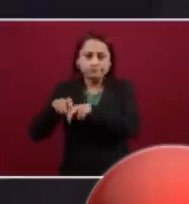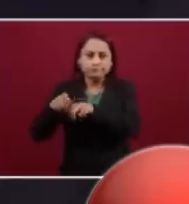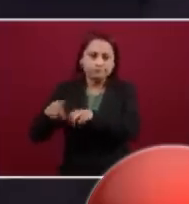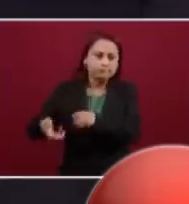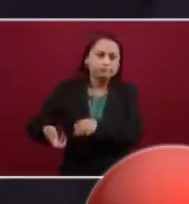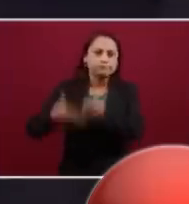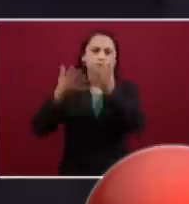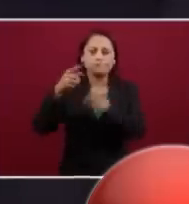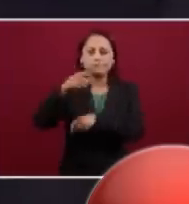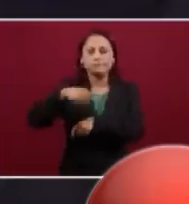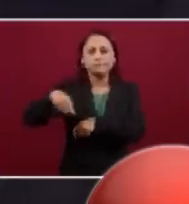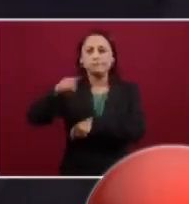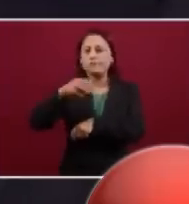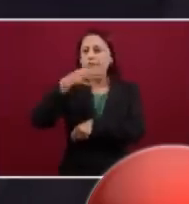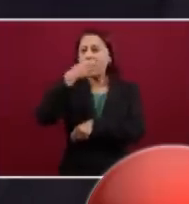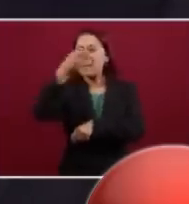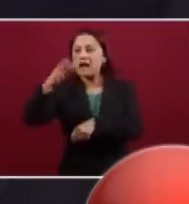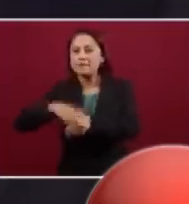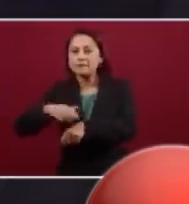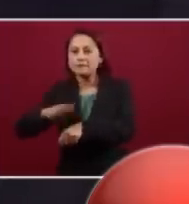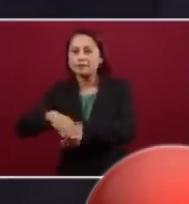Y ya